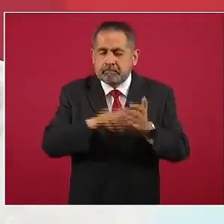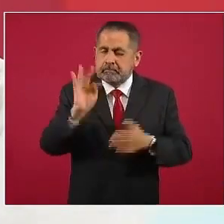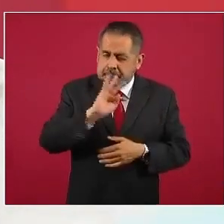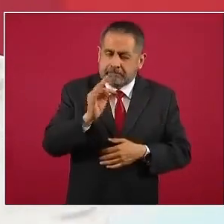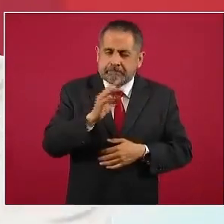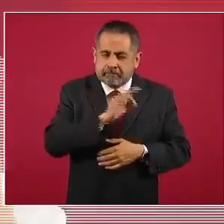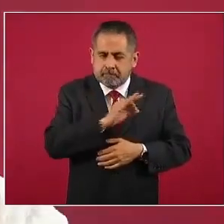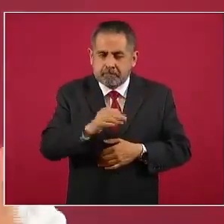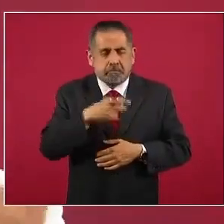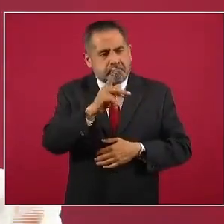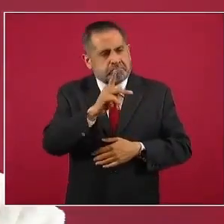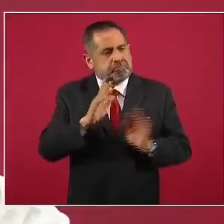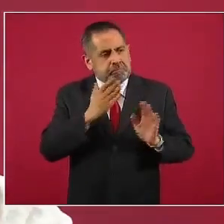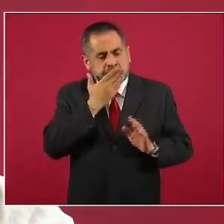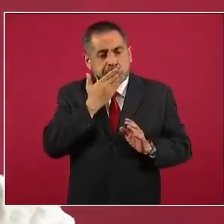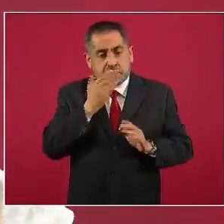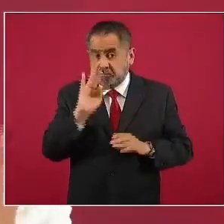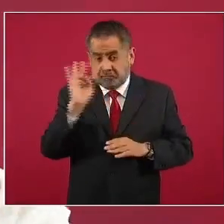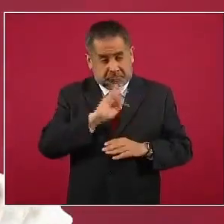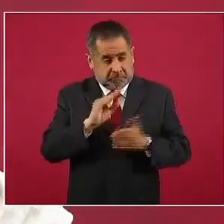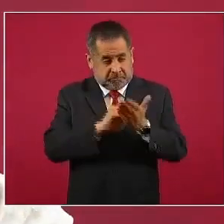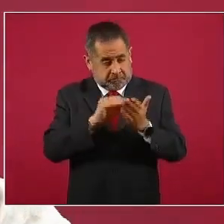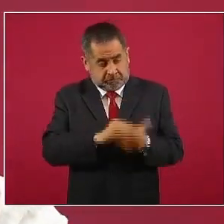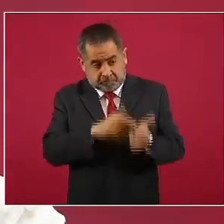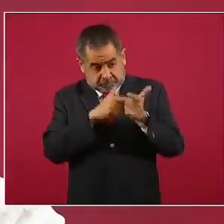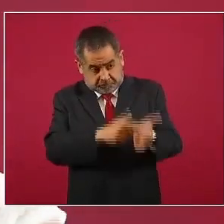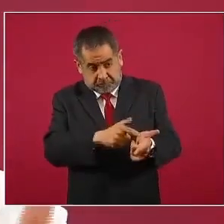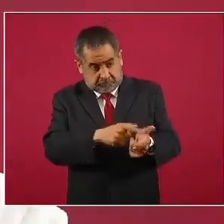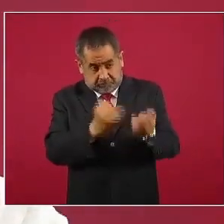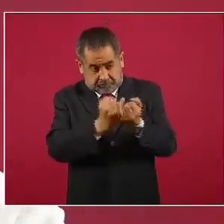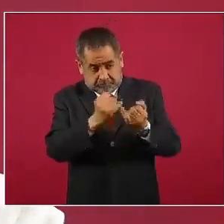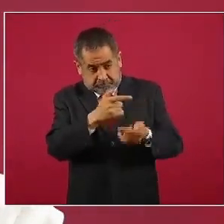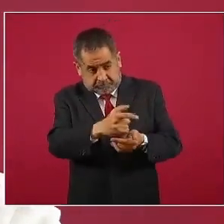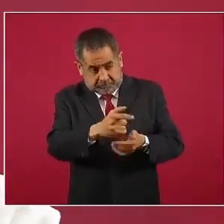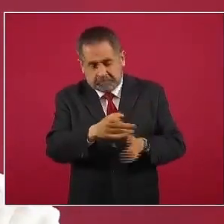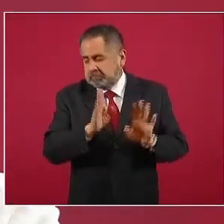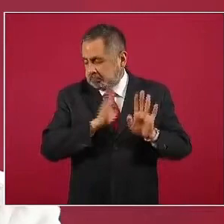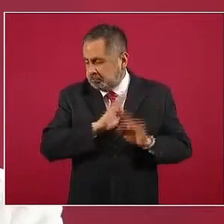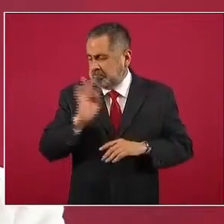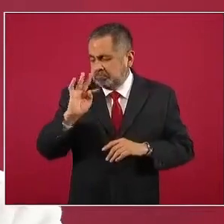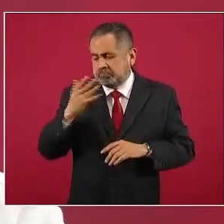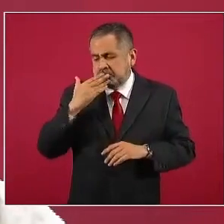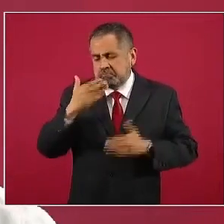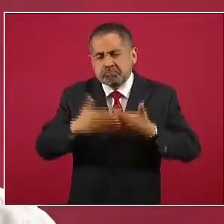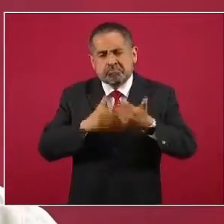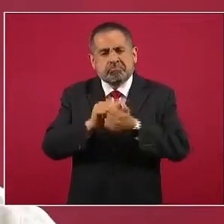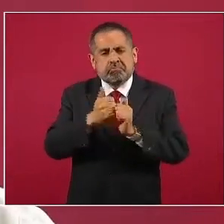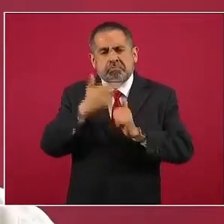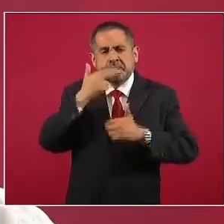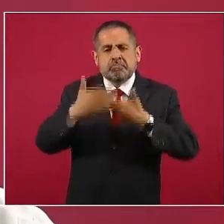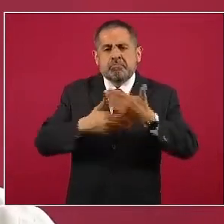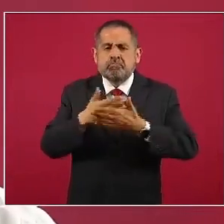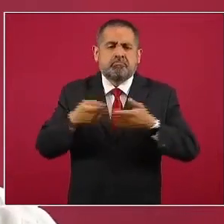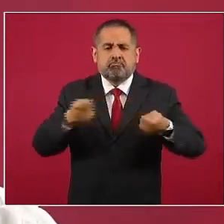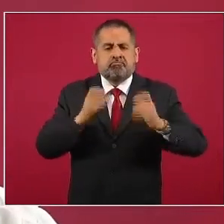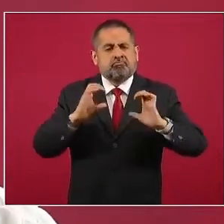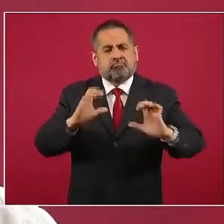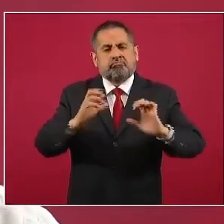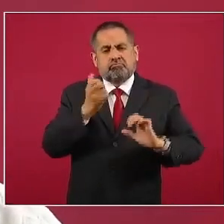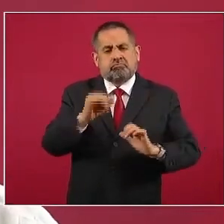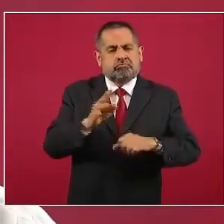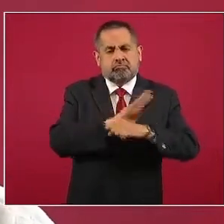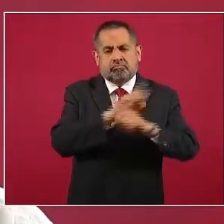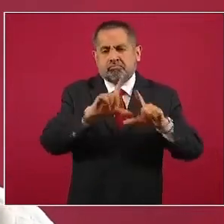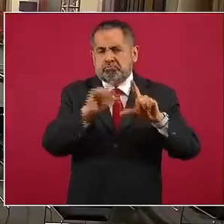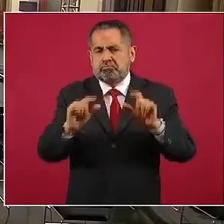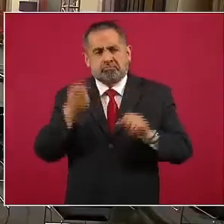riesgo, pero si continúan por el camino que han llevado, hay buena esperanza de que se mantenga en buen control la epidemia de COVID